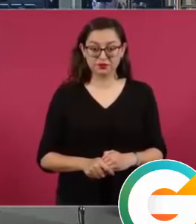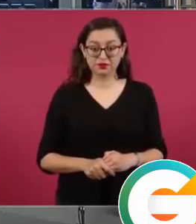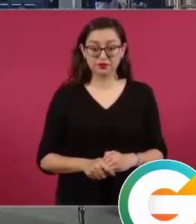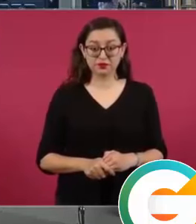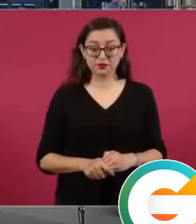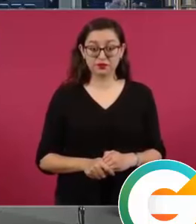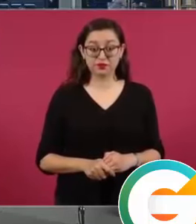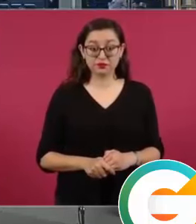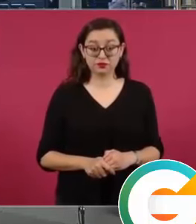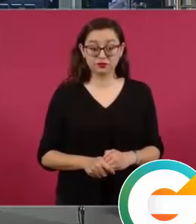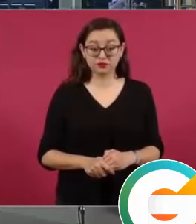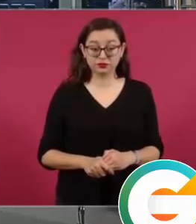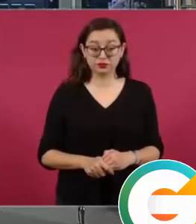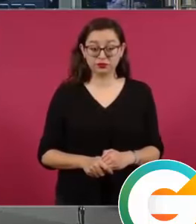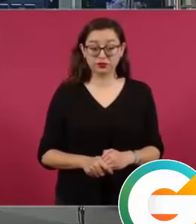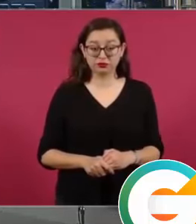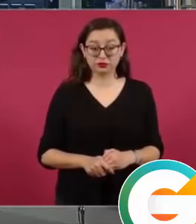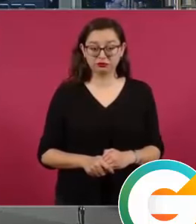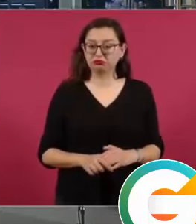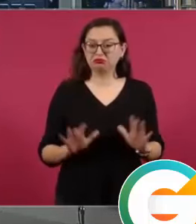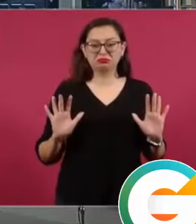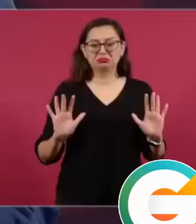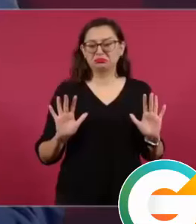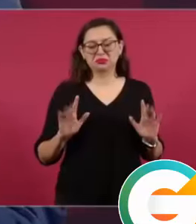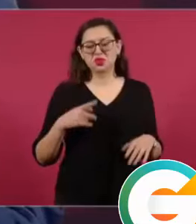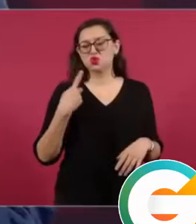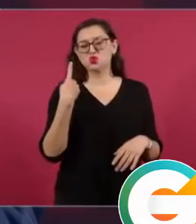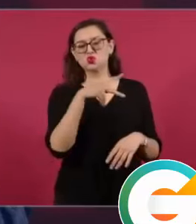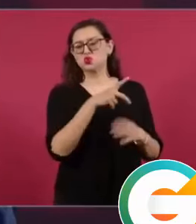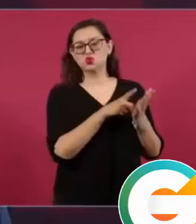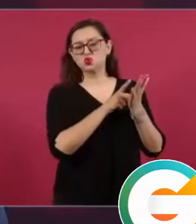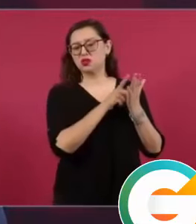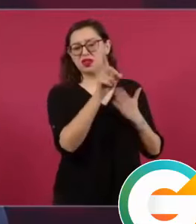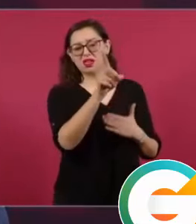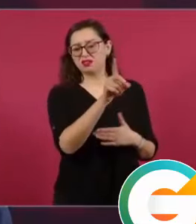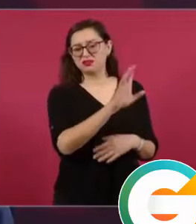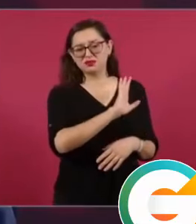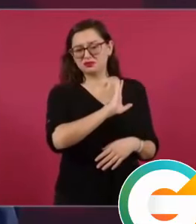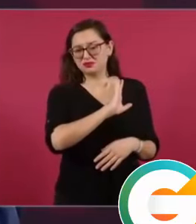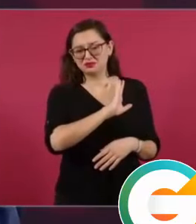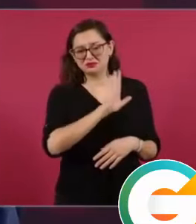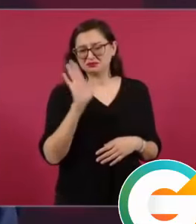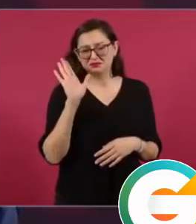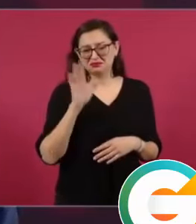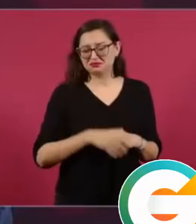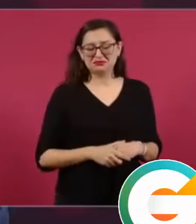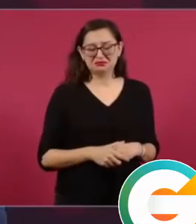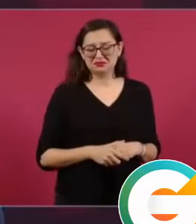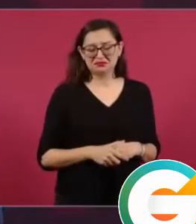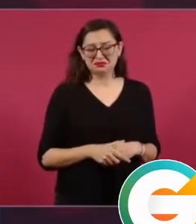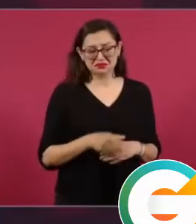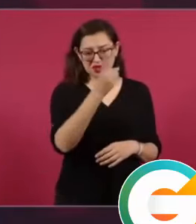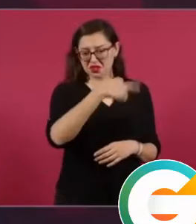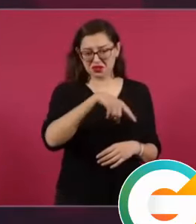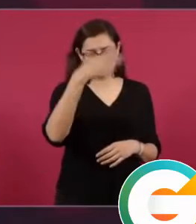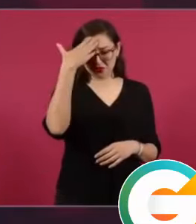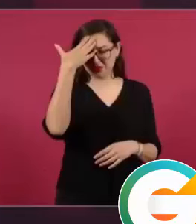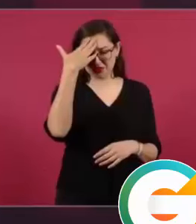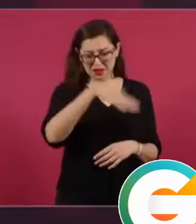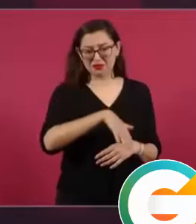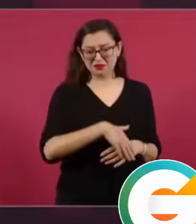estadounidenses. ¿Algún mensaje? Sacaron una alerta. Pues que están en su derecho, pero que ellos saben bien. Ellos